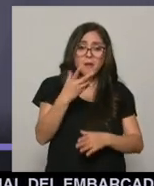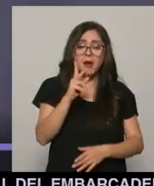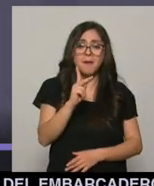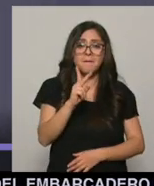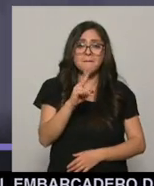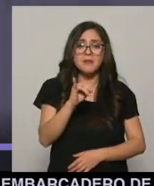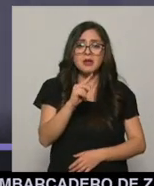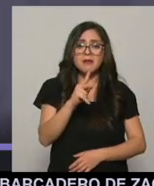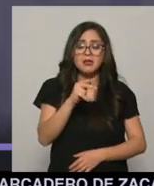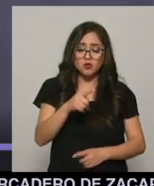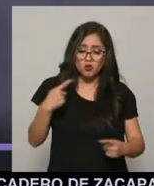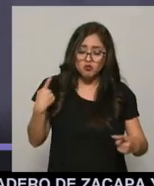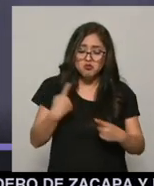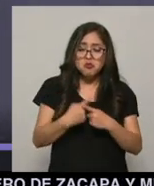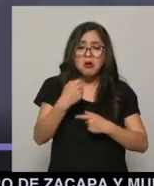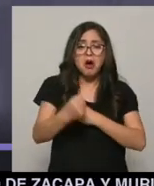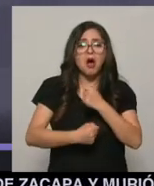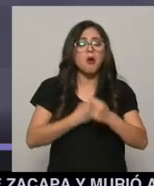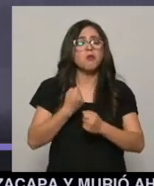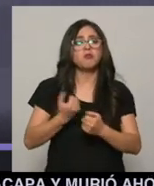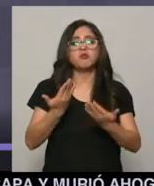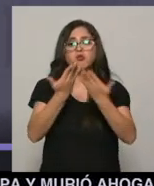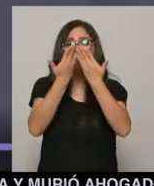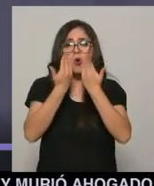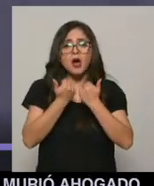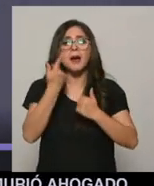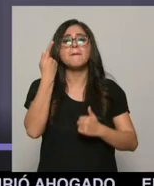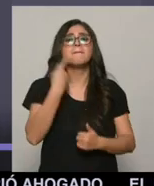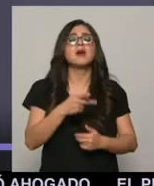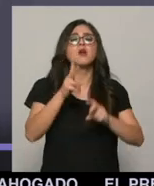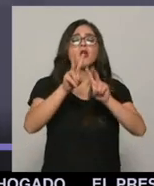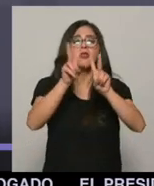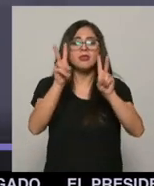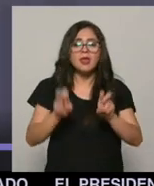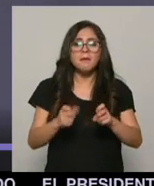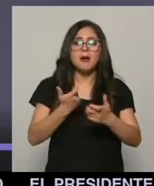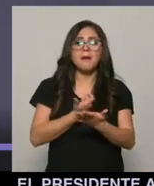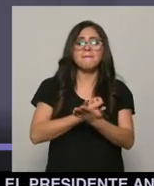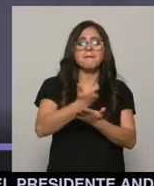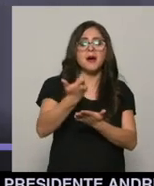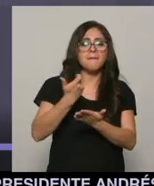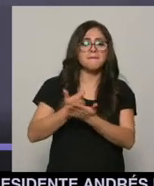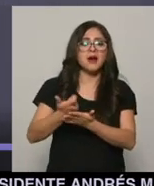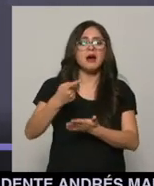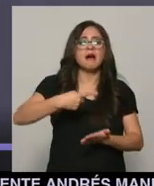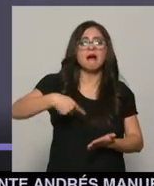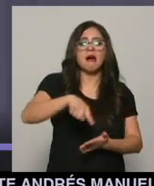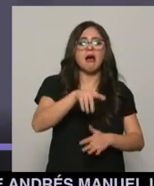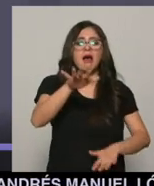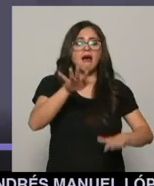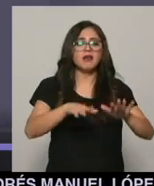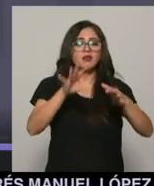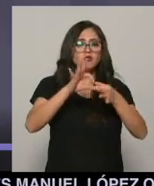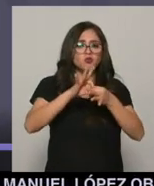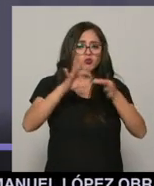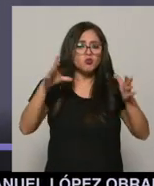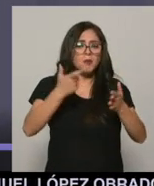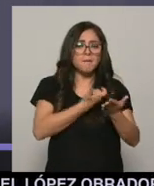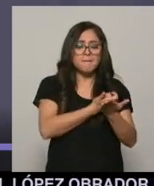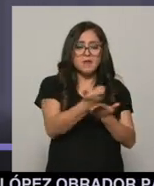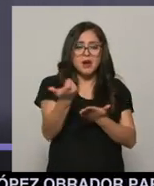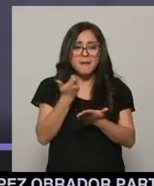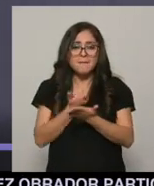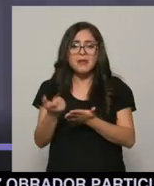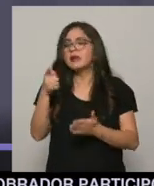lapso. Y por el contrario, en el tema del salario, se rompió la lógica neoliberal de que el salario